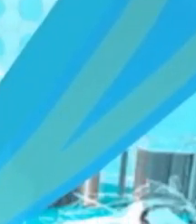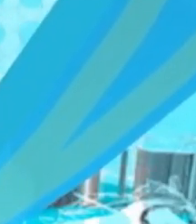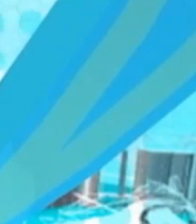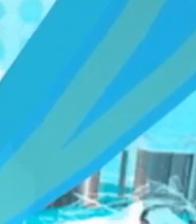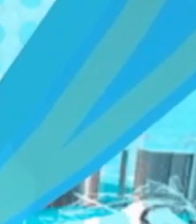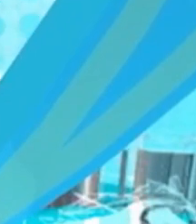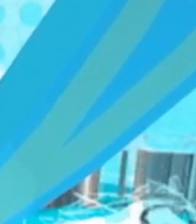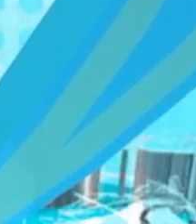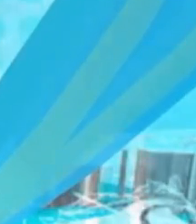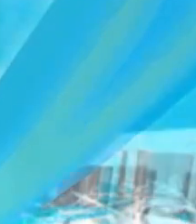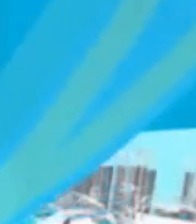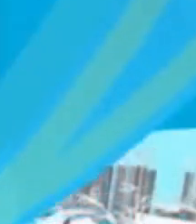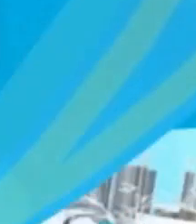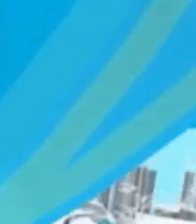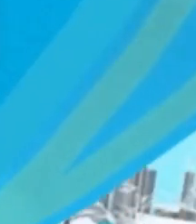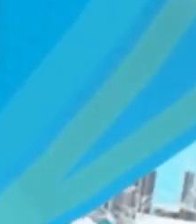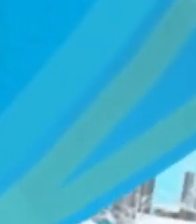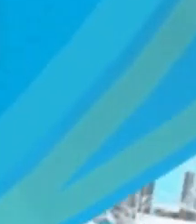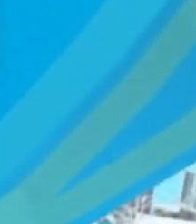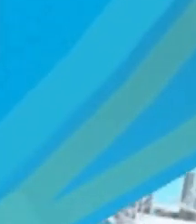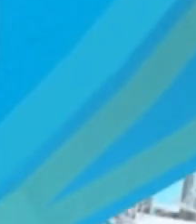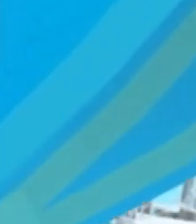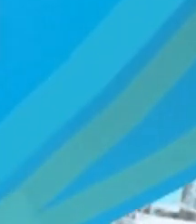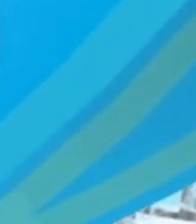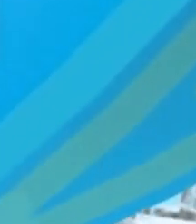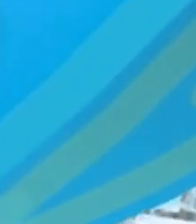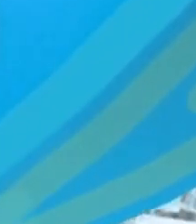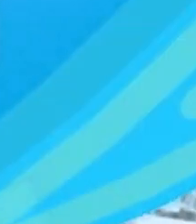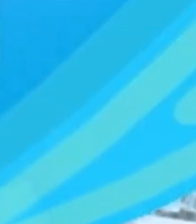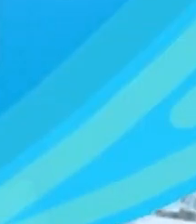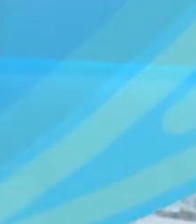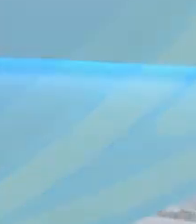Banco Popular presenta el tipo de cambio.